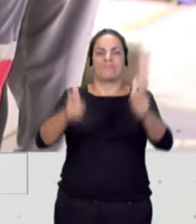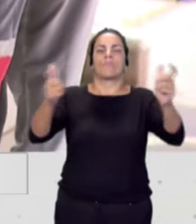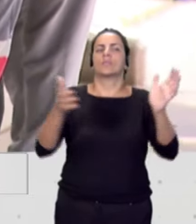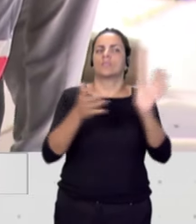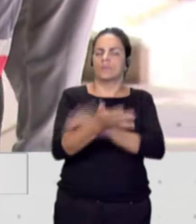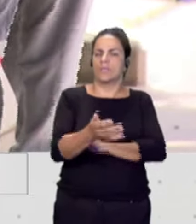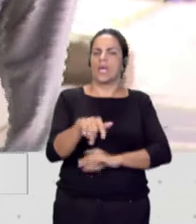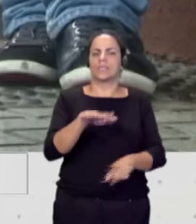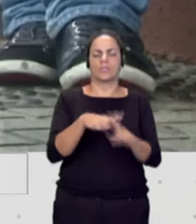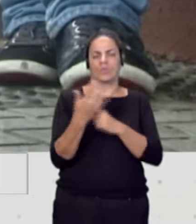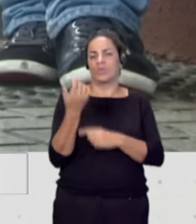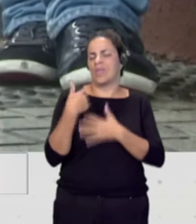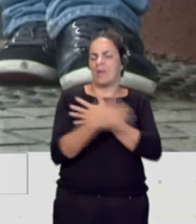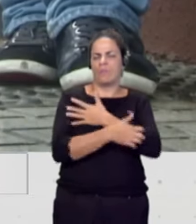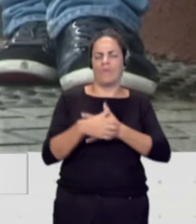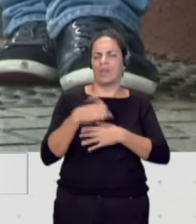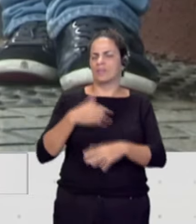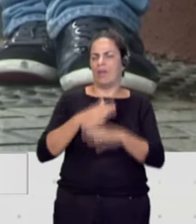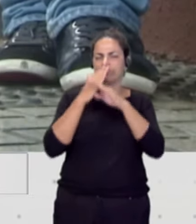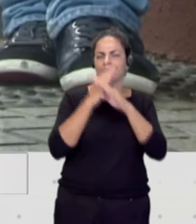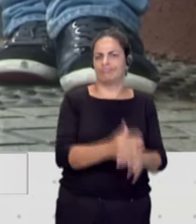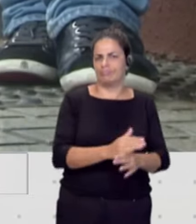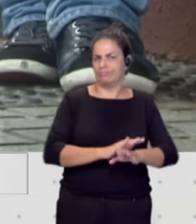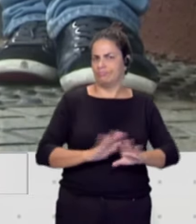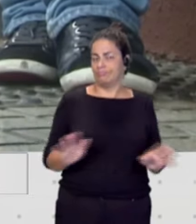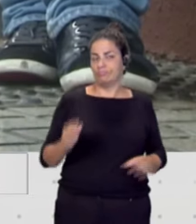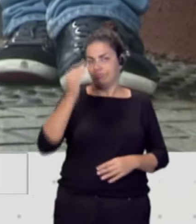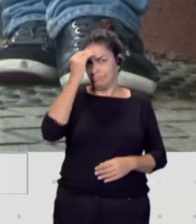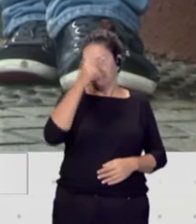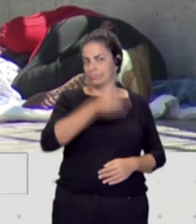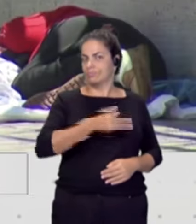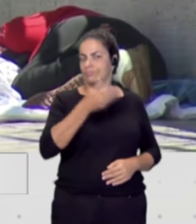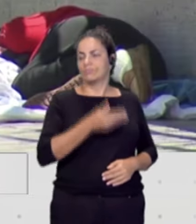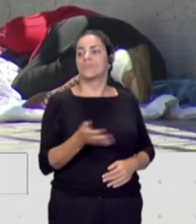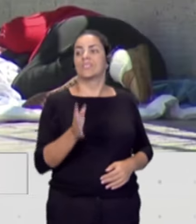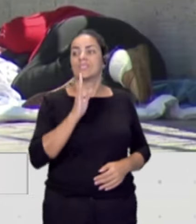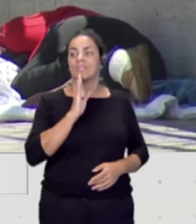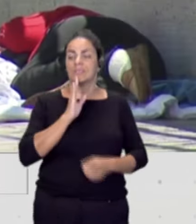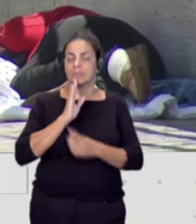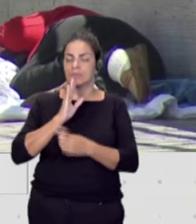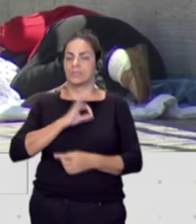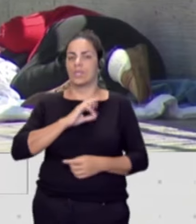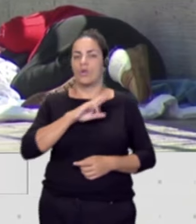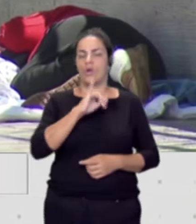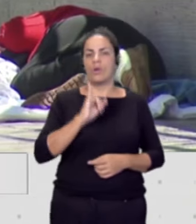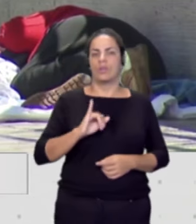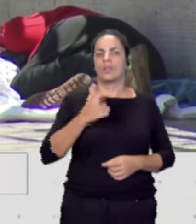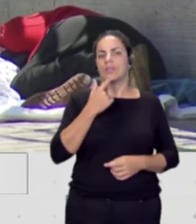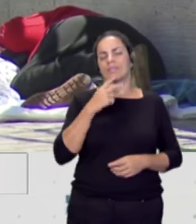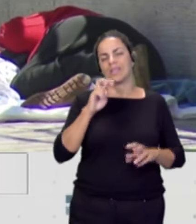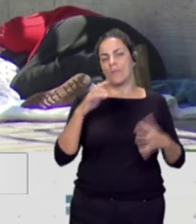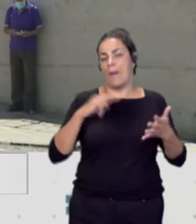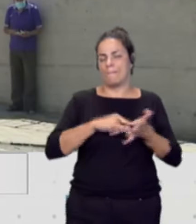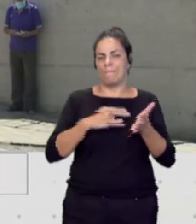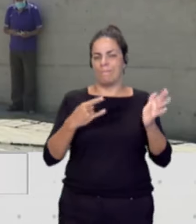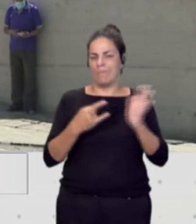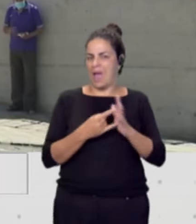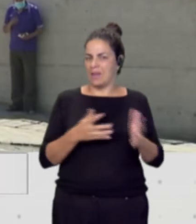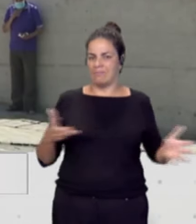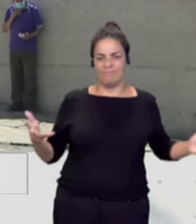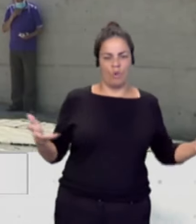pobreza cronificada. Yo creo que esa es la clave. Y decía, decía el señor Rodríguez acerca de ese plan de choque, plan contra